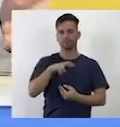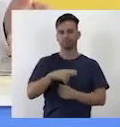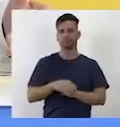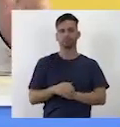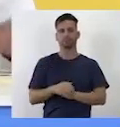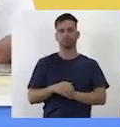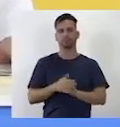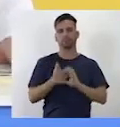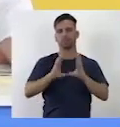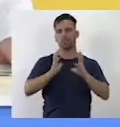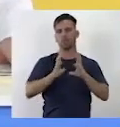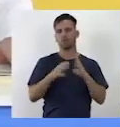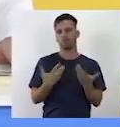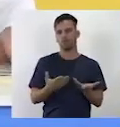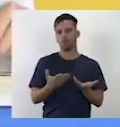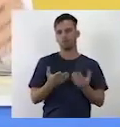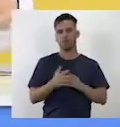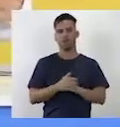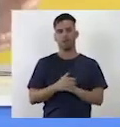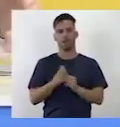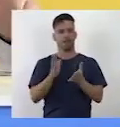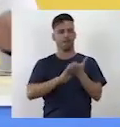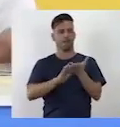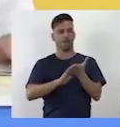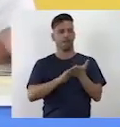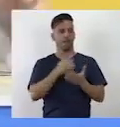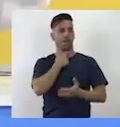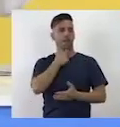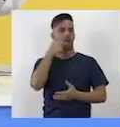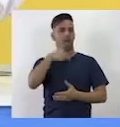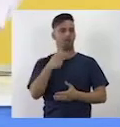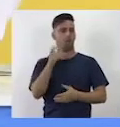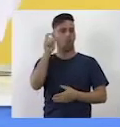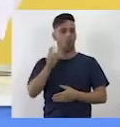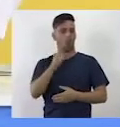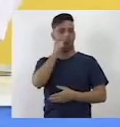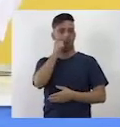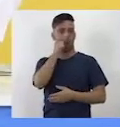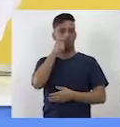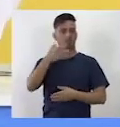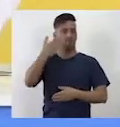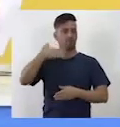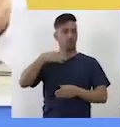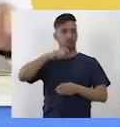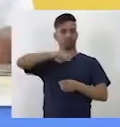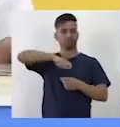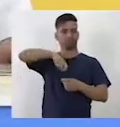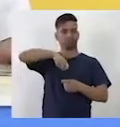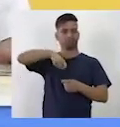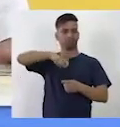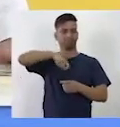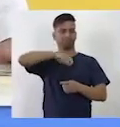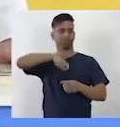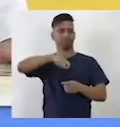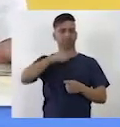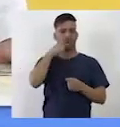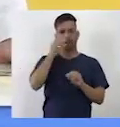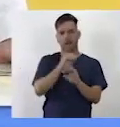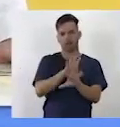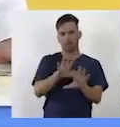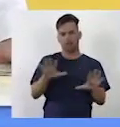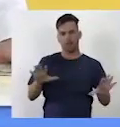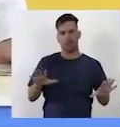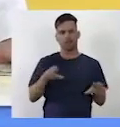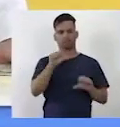manifestación química de forma sin actuar ningún agente externo sobre en mi mezcla eso yo puedo decir que